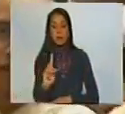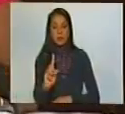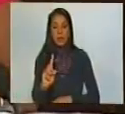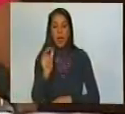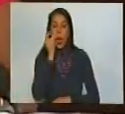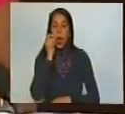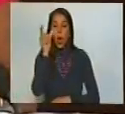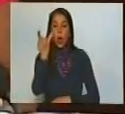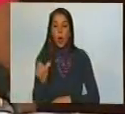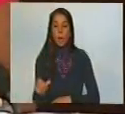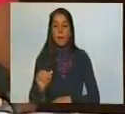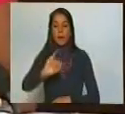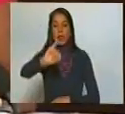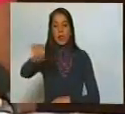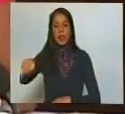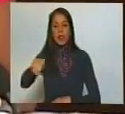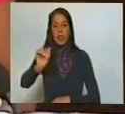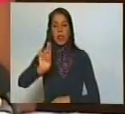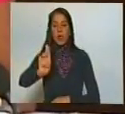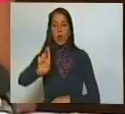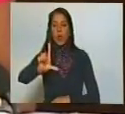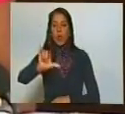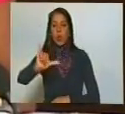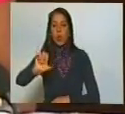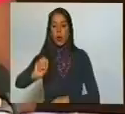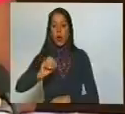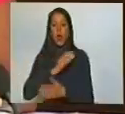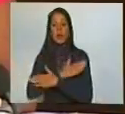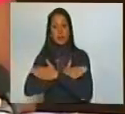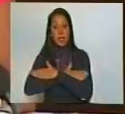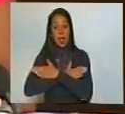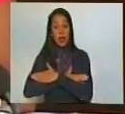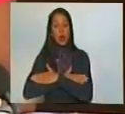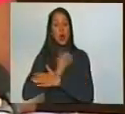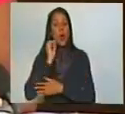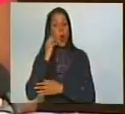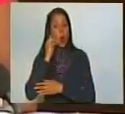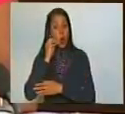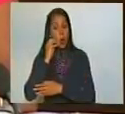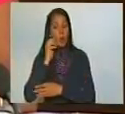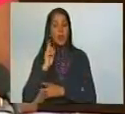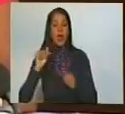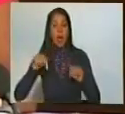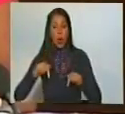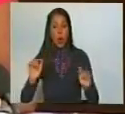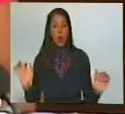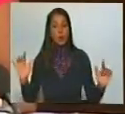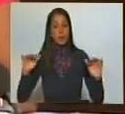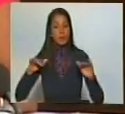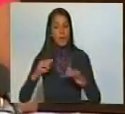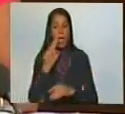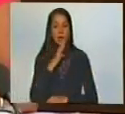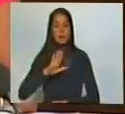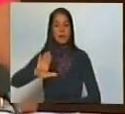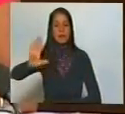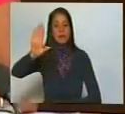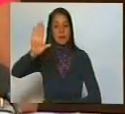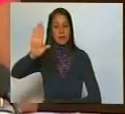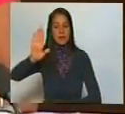Julio Escalona, para que dé un saludo a los jóvenes que están hoy acá para juramentarse.